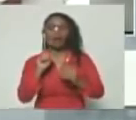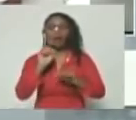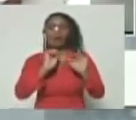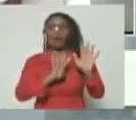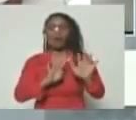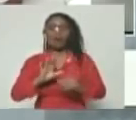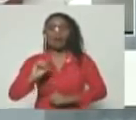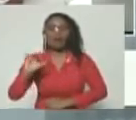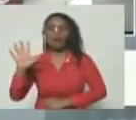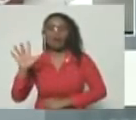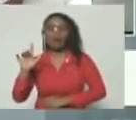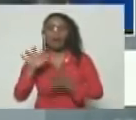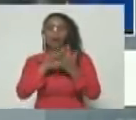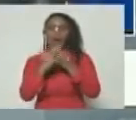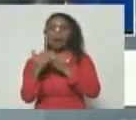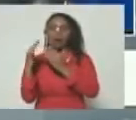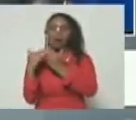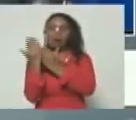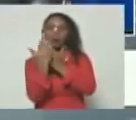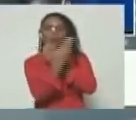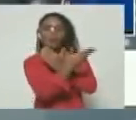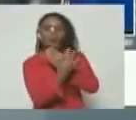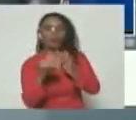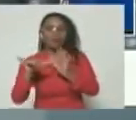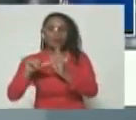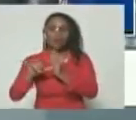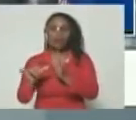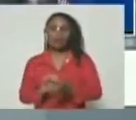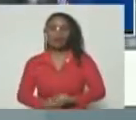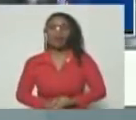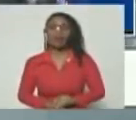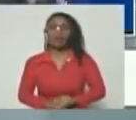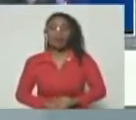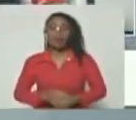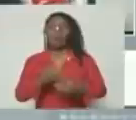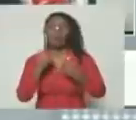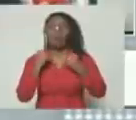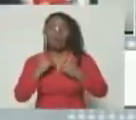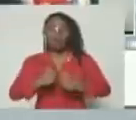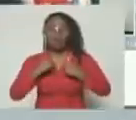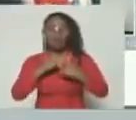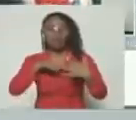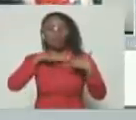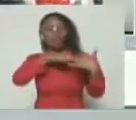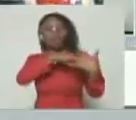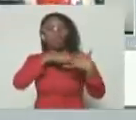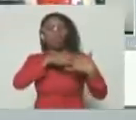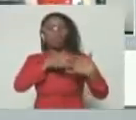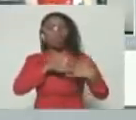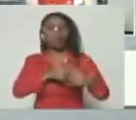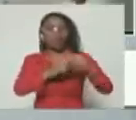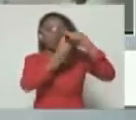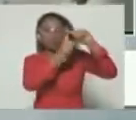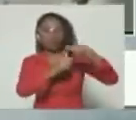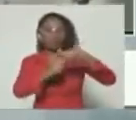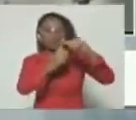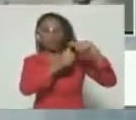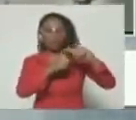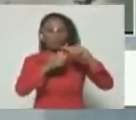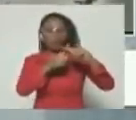sus barrios circundantes. Hubo combates contra francotiradores, contra punto 50,